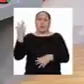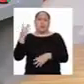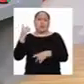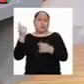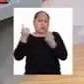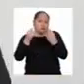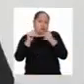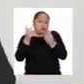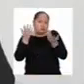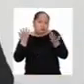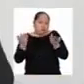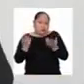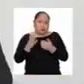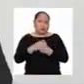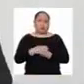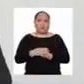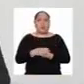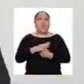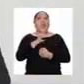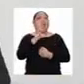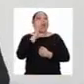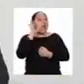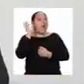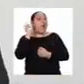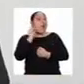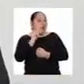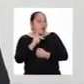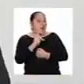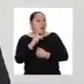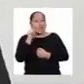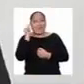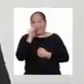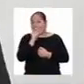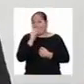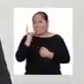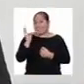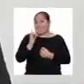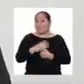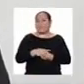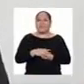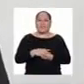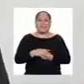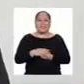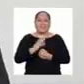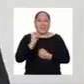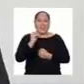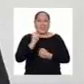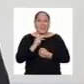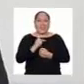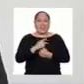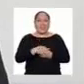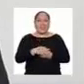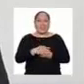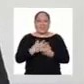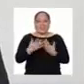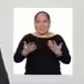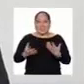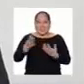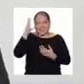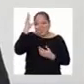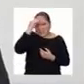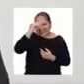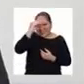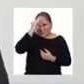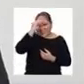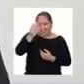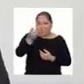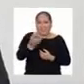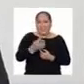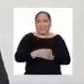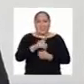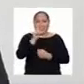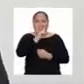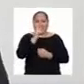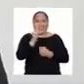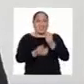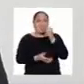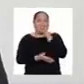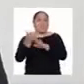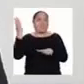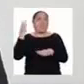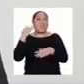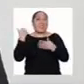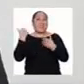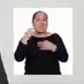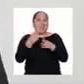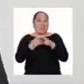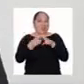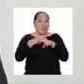corte comercial. ¡Ah, ya! Era eso. Bueno, entonces, chicas y chicos, no se muevan que